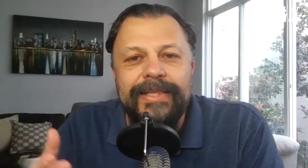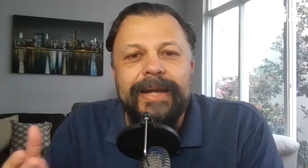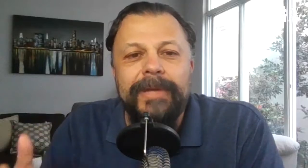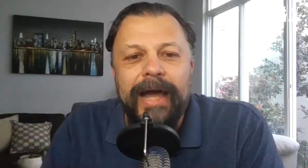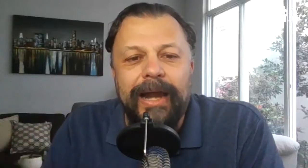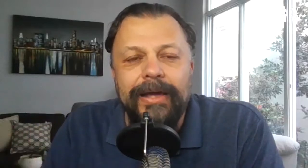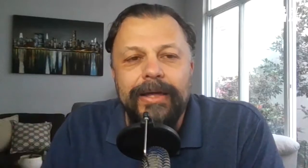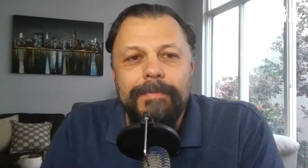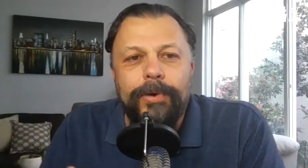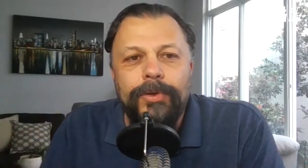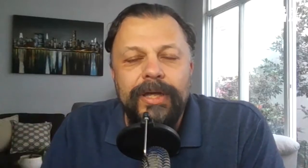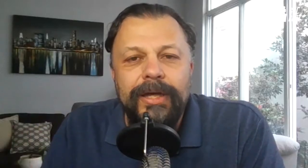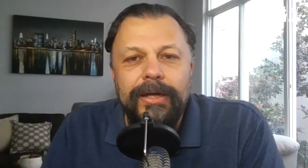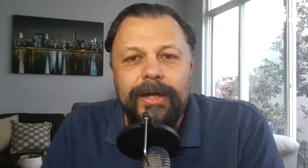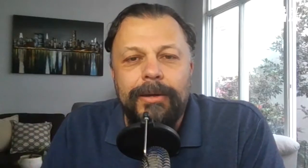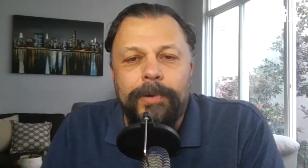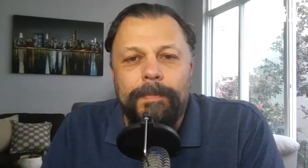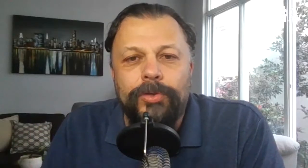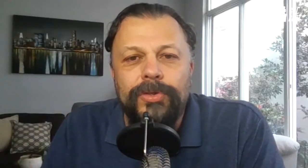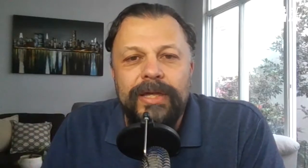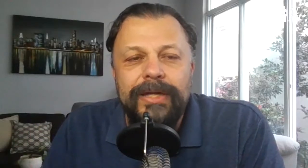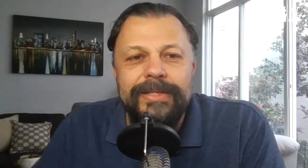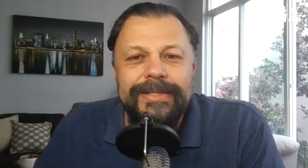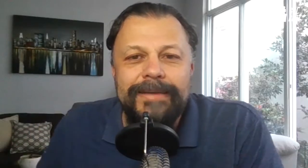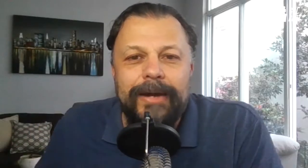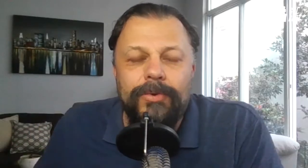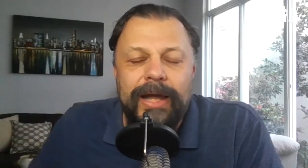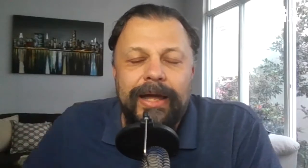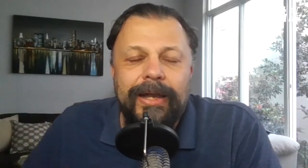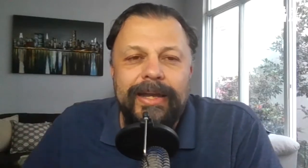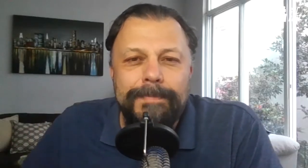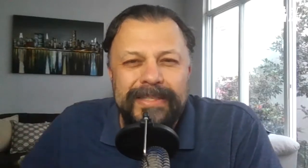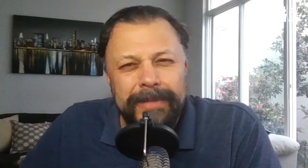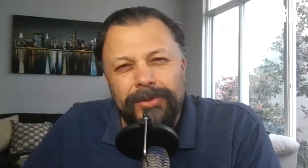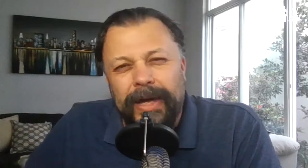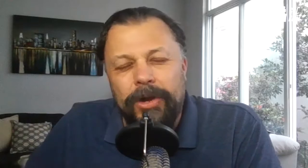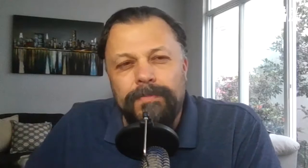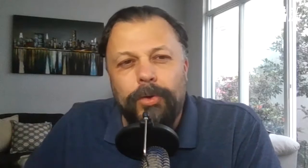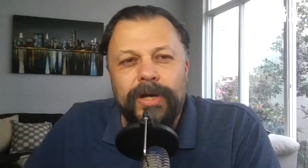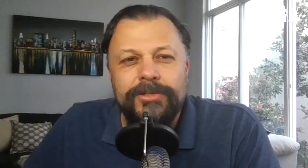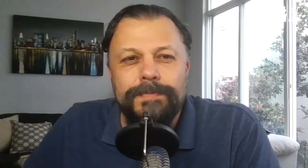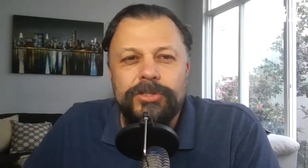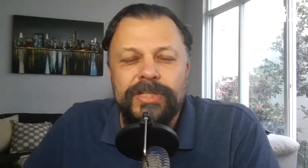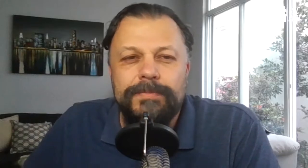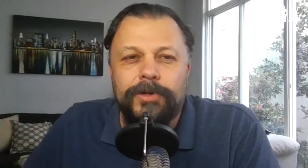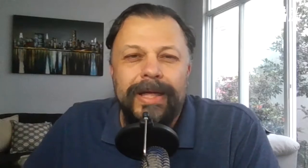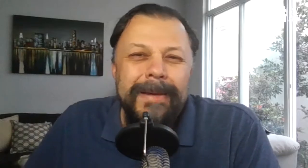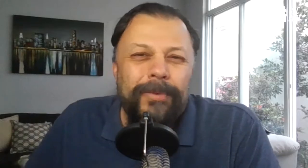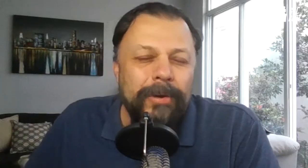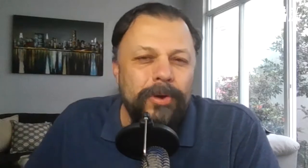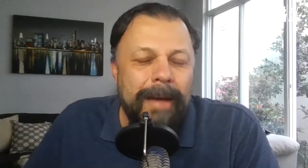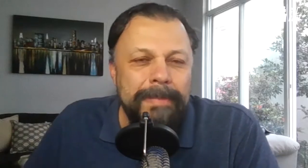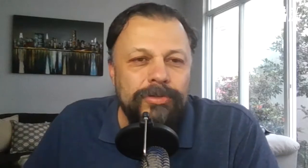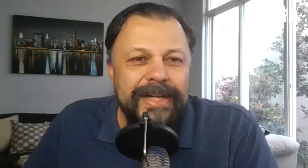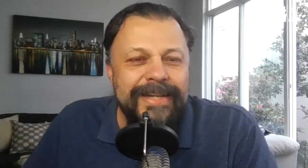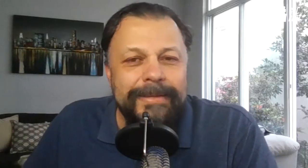a determinar por dónde llevar una línea de pensamiento que no involucre sospechosismo.